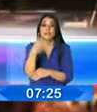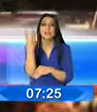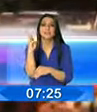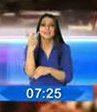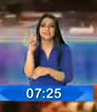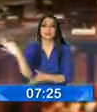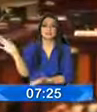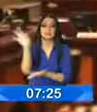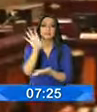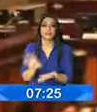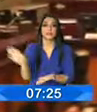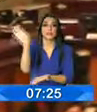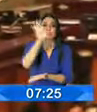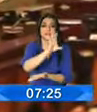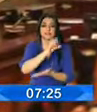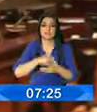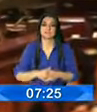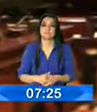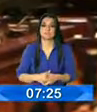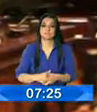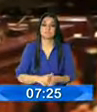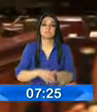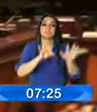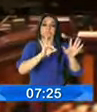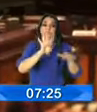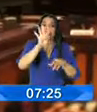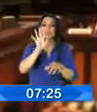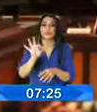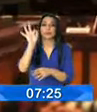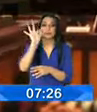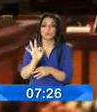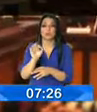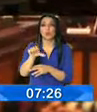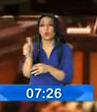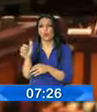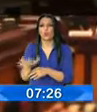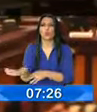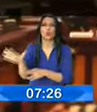representan a las provincias es decir el 84 viene de otros territorios distintos de